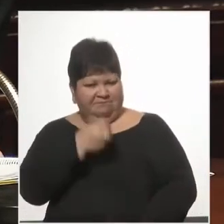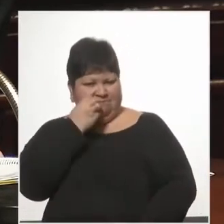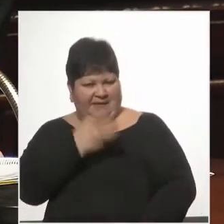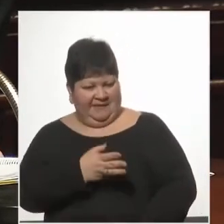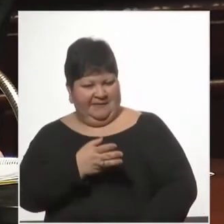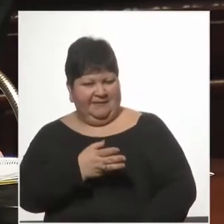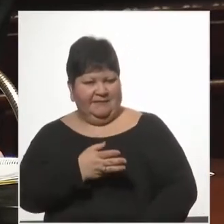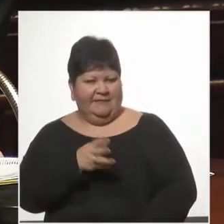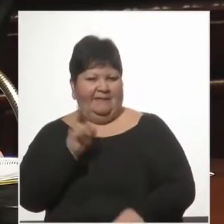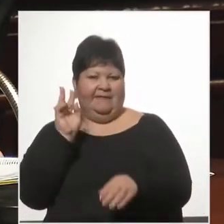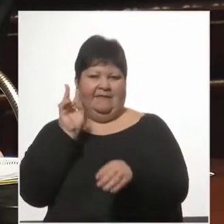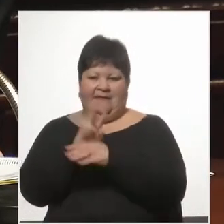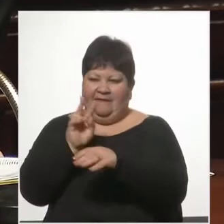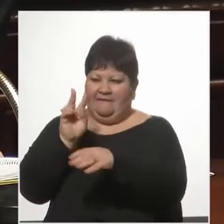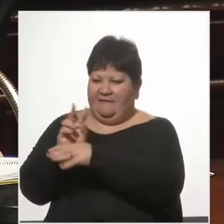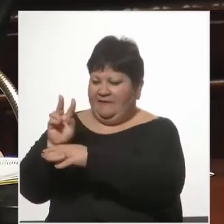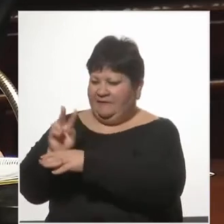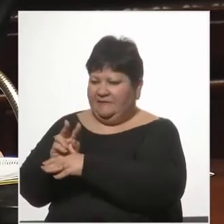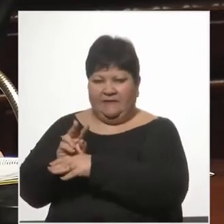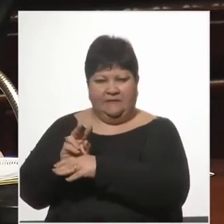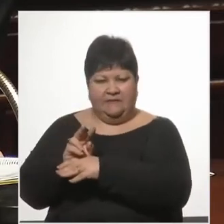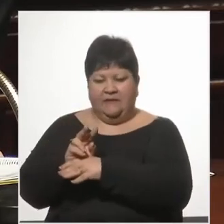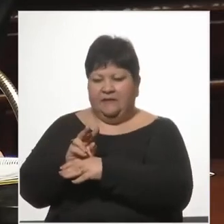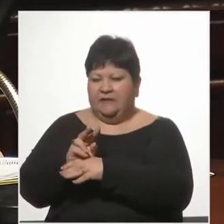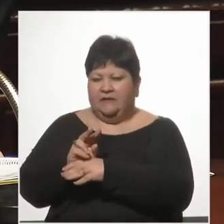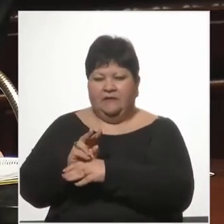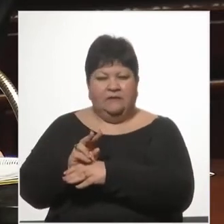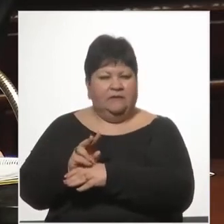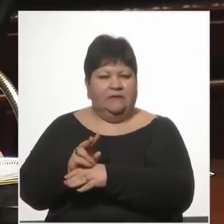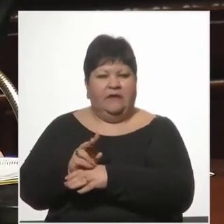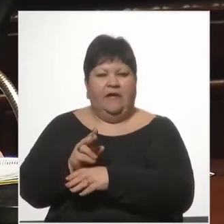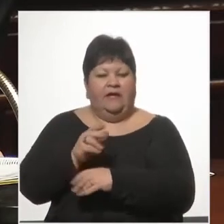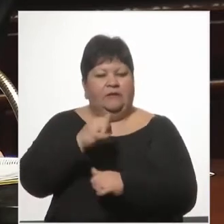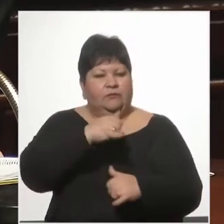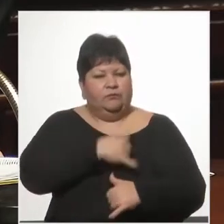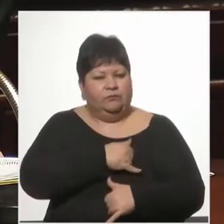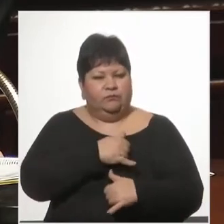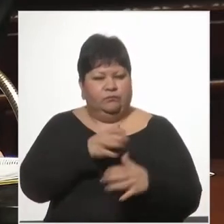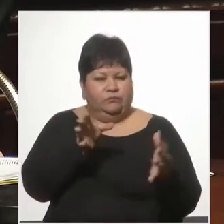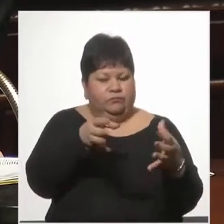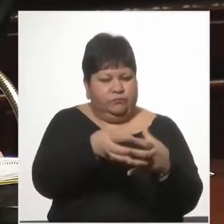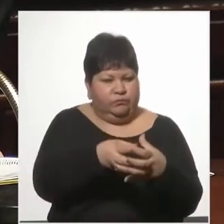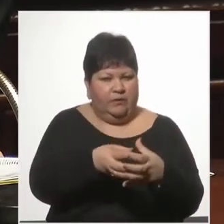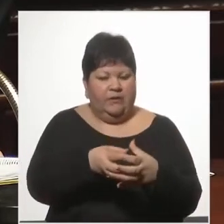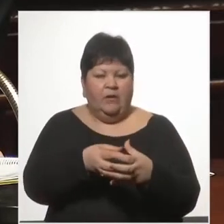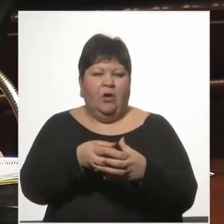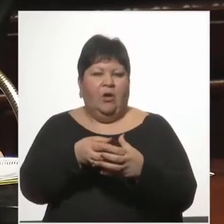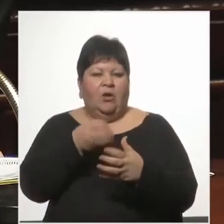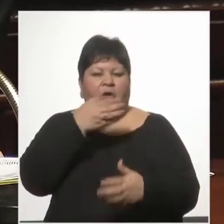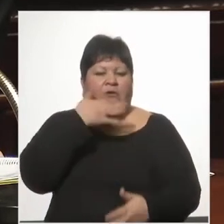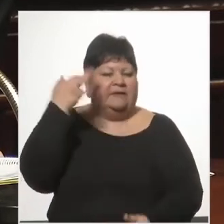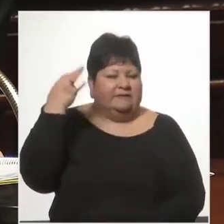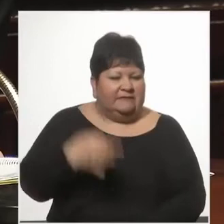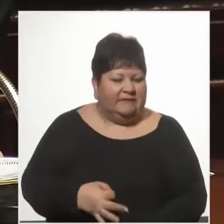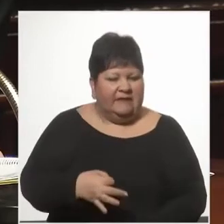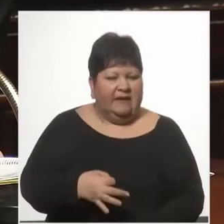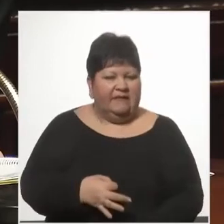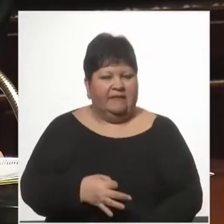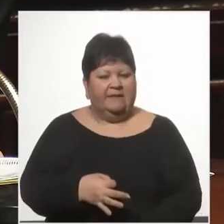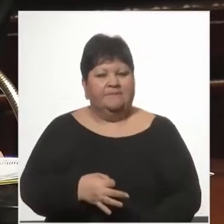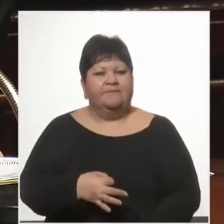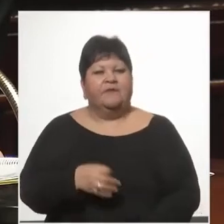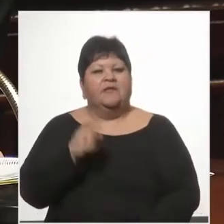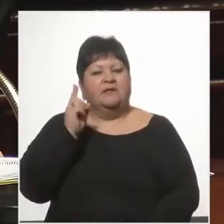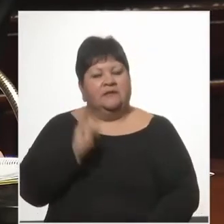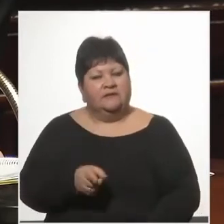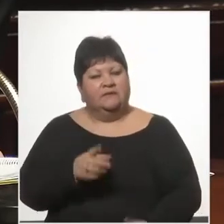defensa a sus más humildes subordinados, su autoridad, su honestidad moral e intelectual ya se habían divulgado y